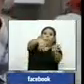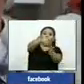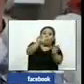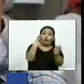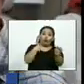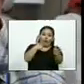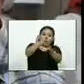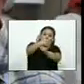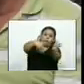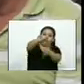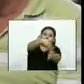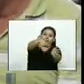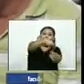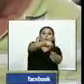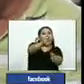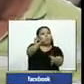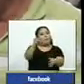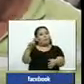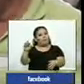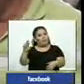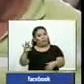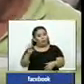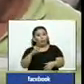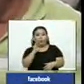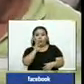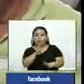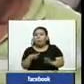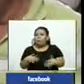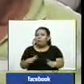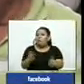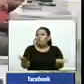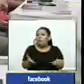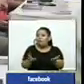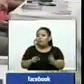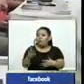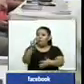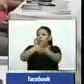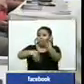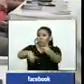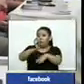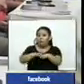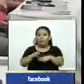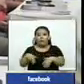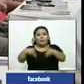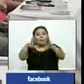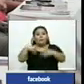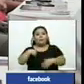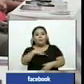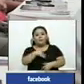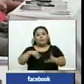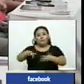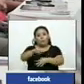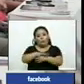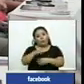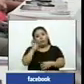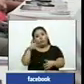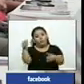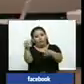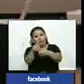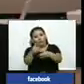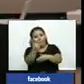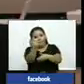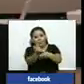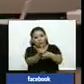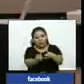aproximadamente otros 20 metros más. Para mejorar la respuesta ante emergencias marinas, el MARN capacitó a 70 observadores